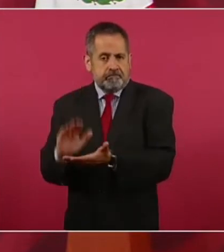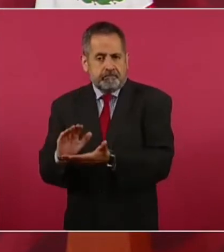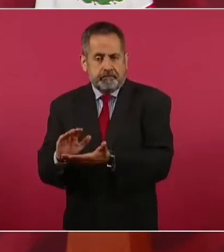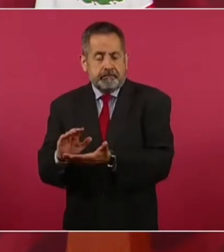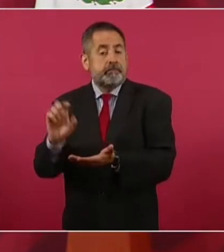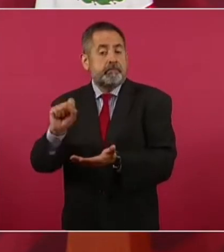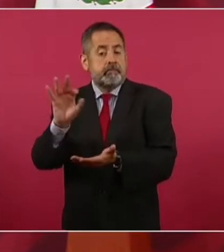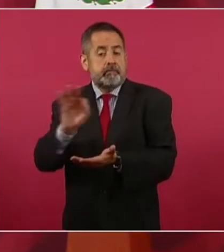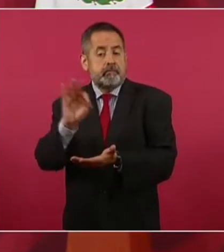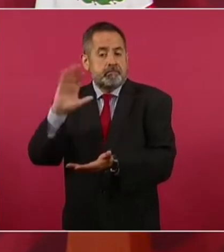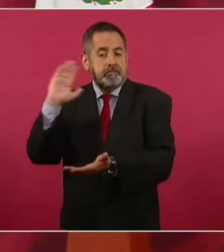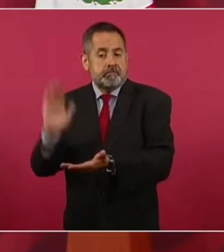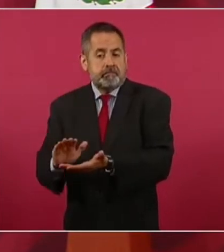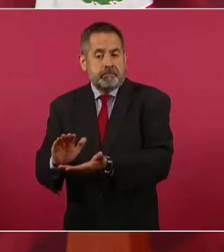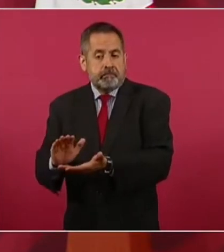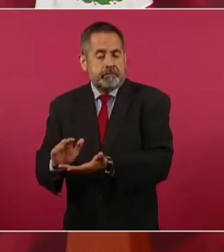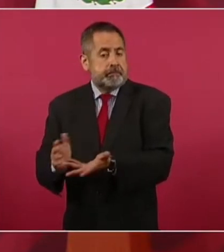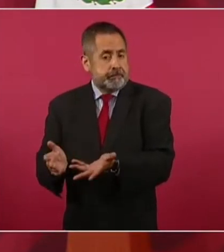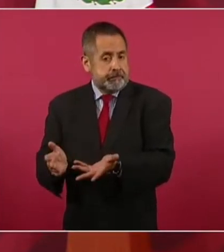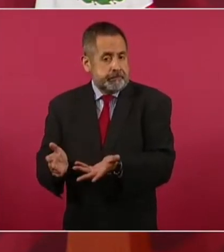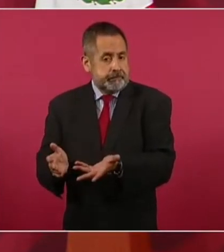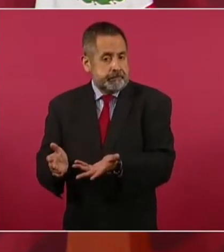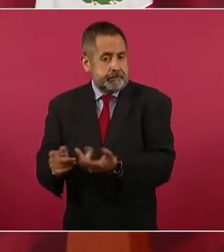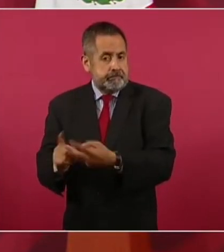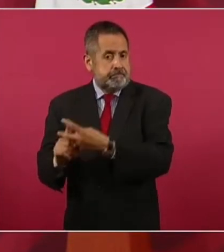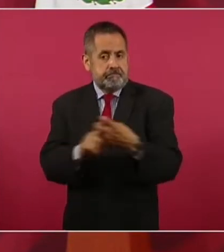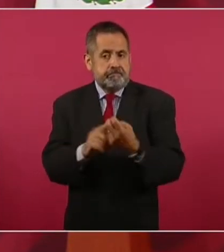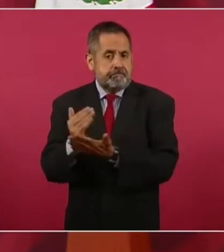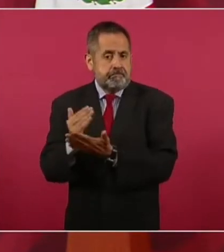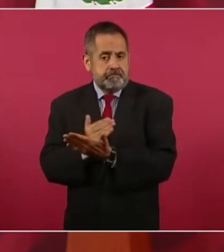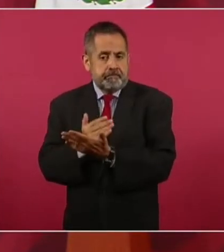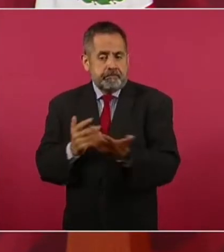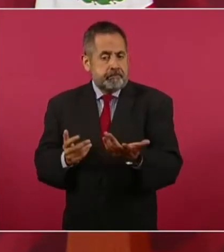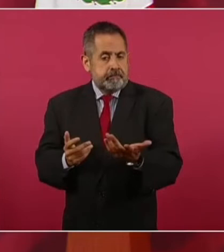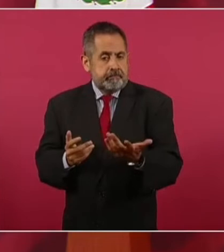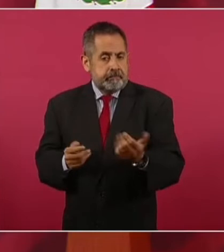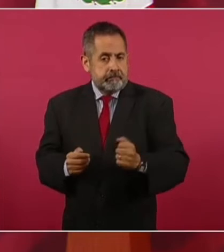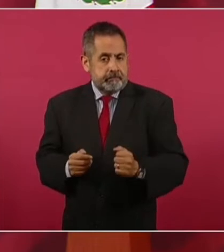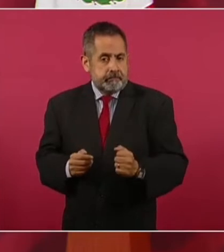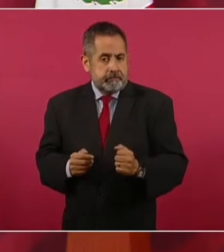65% de secuestros.